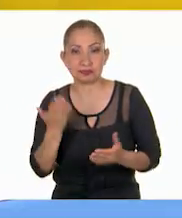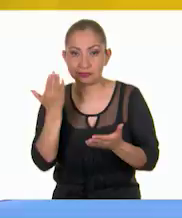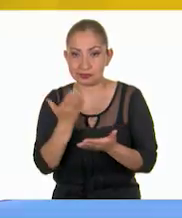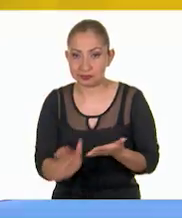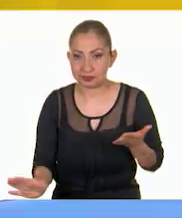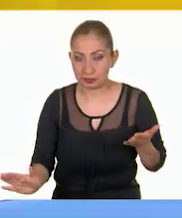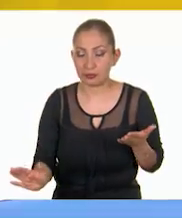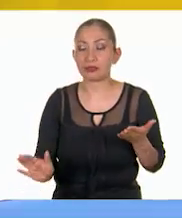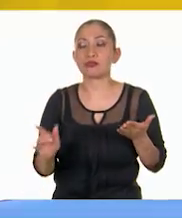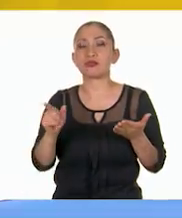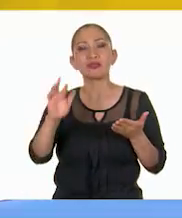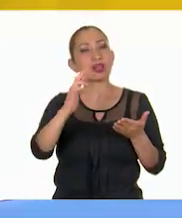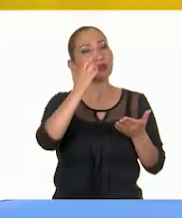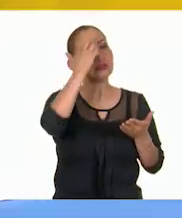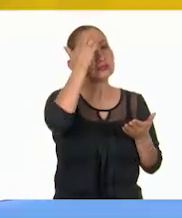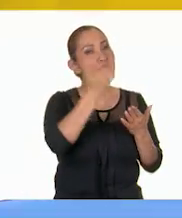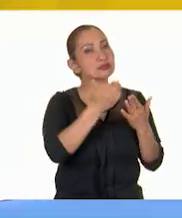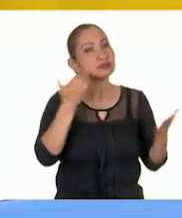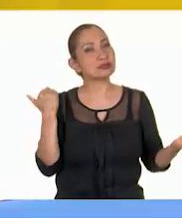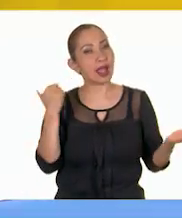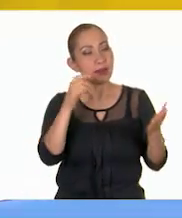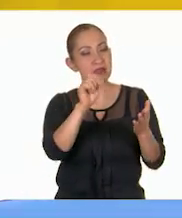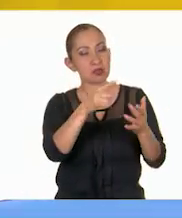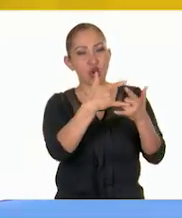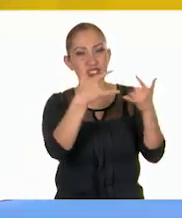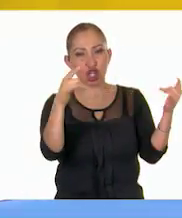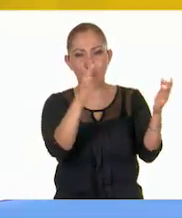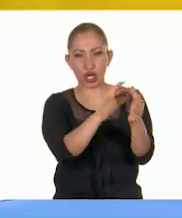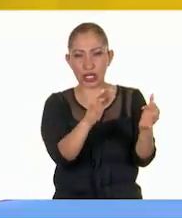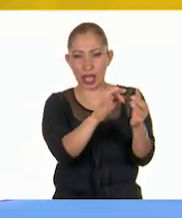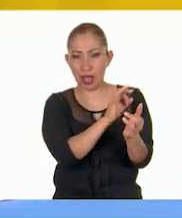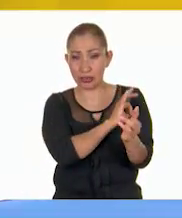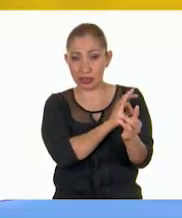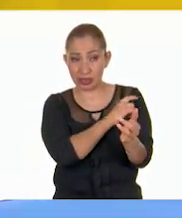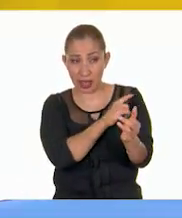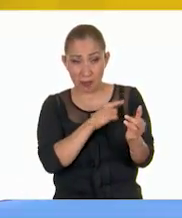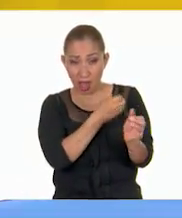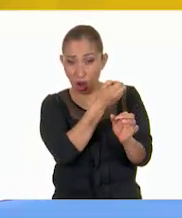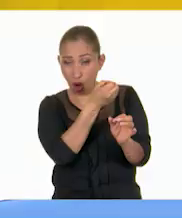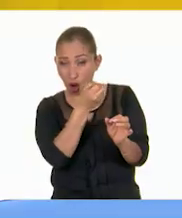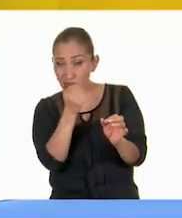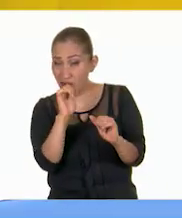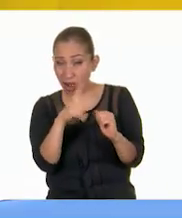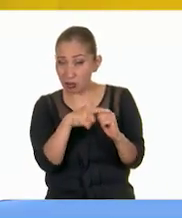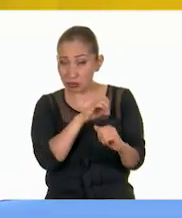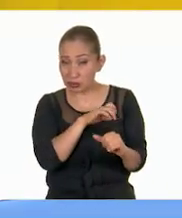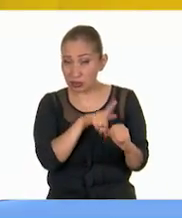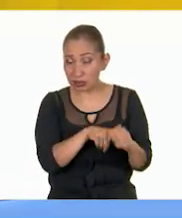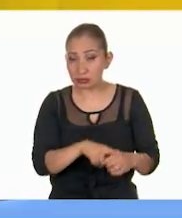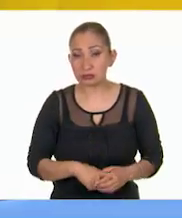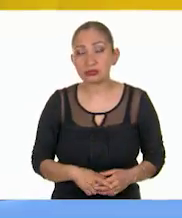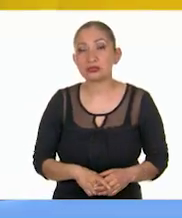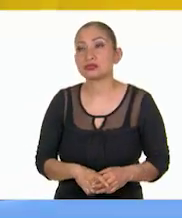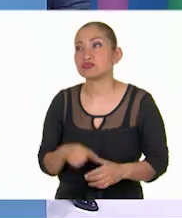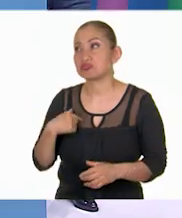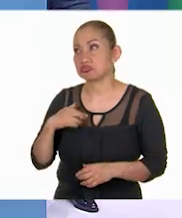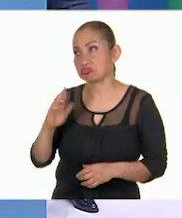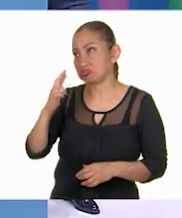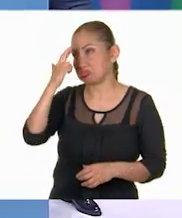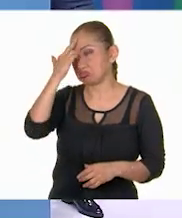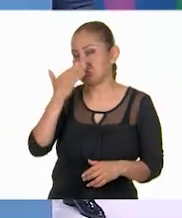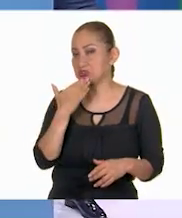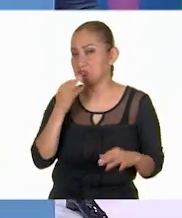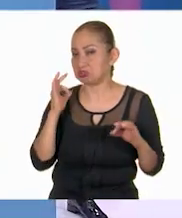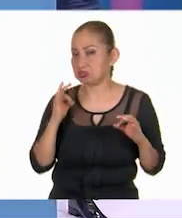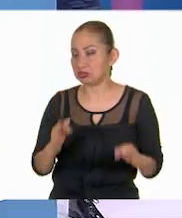lado, ¿te acuerdas, María, si el relato histórico debe seguir alguna estructura particular? Lo recuerdo